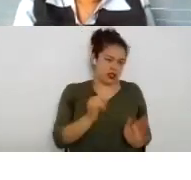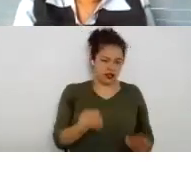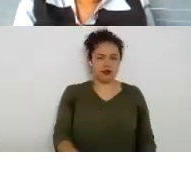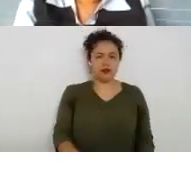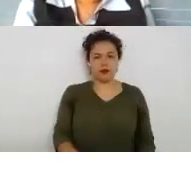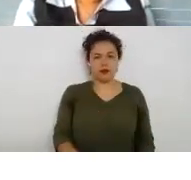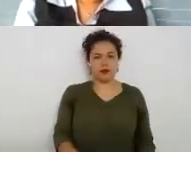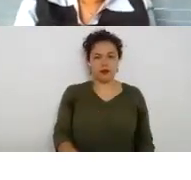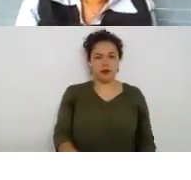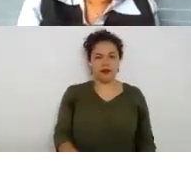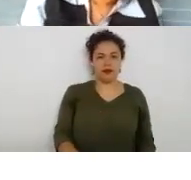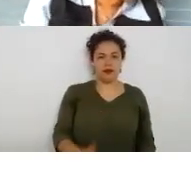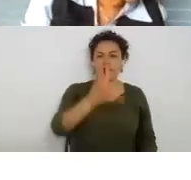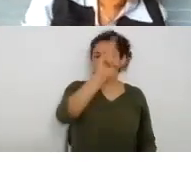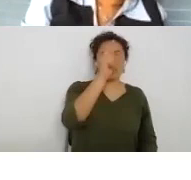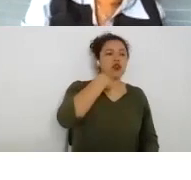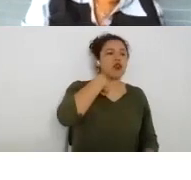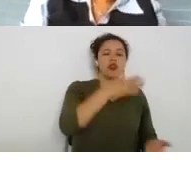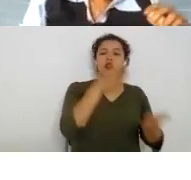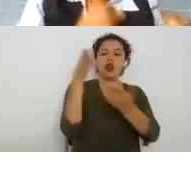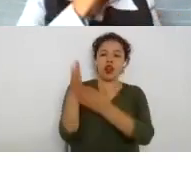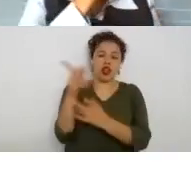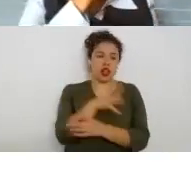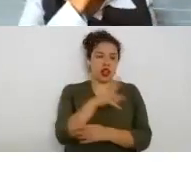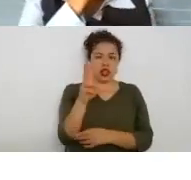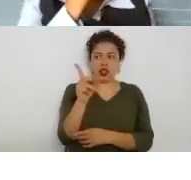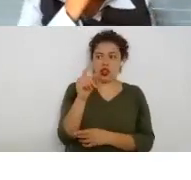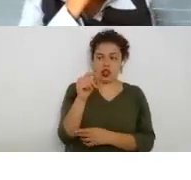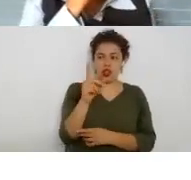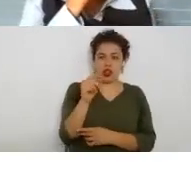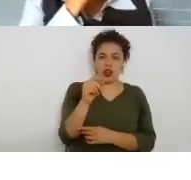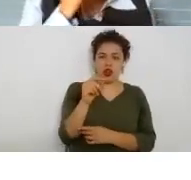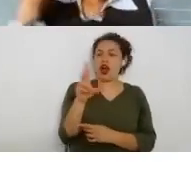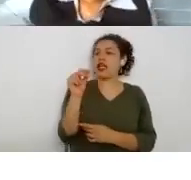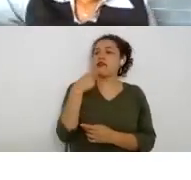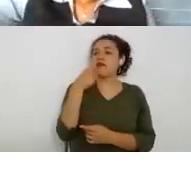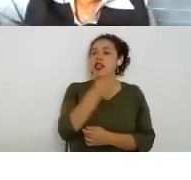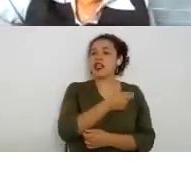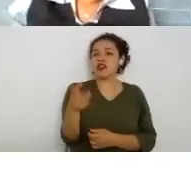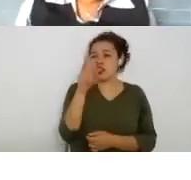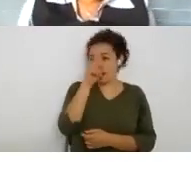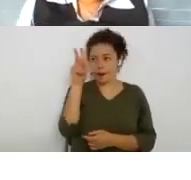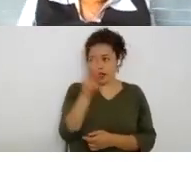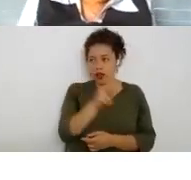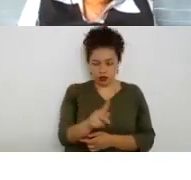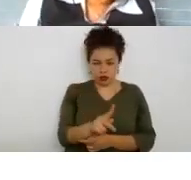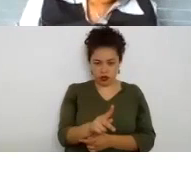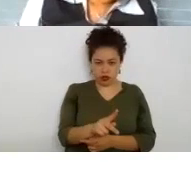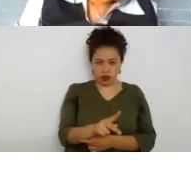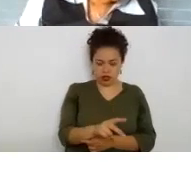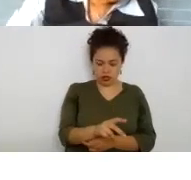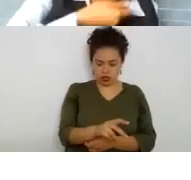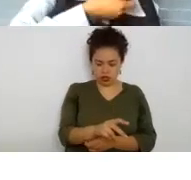muchas veces dirán, no, yo llego allá, pero muchas veces la situación nos dice es que el niño se está empeorando, ¿no? Por ejemplo, en este caso. Entonces ahí lo que